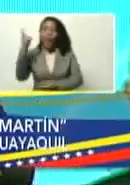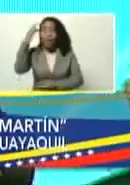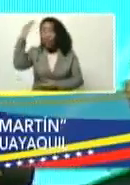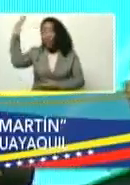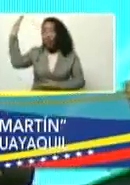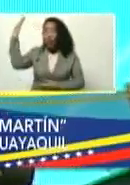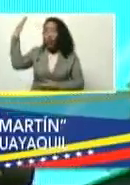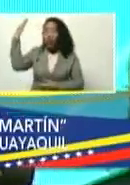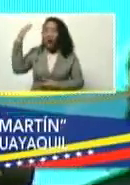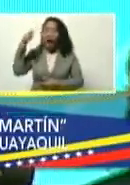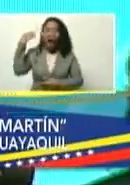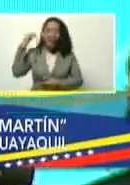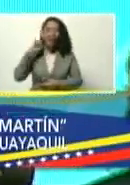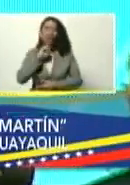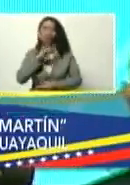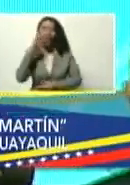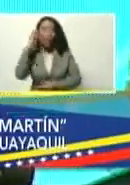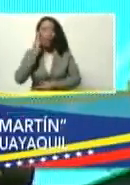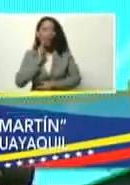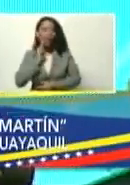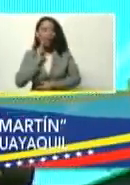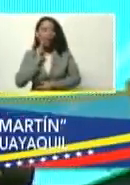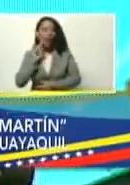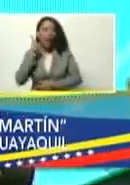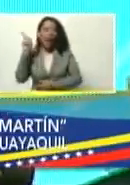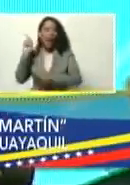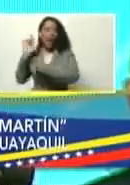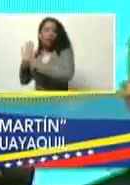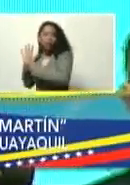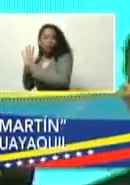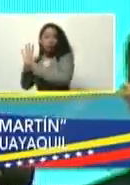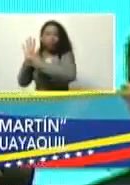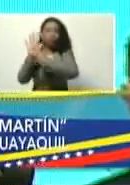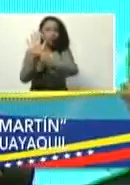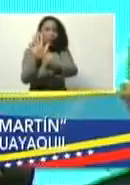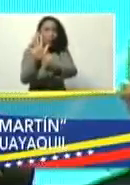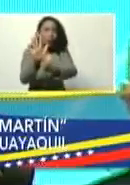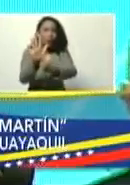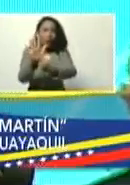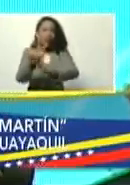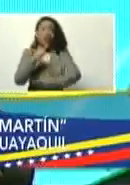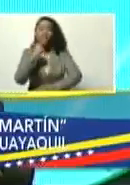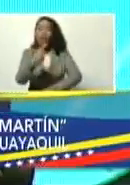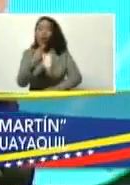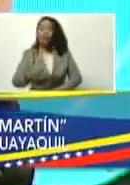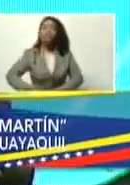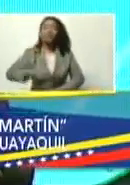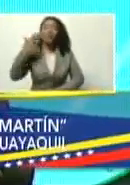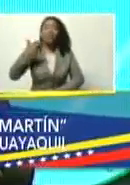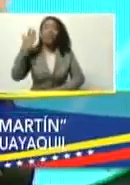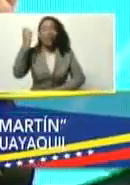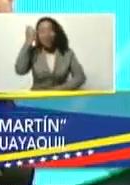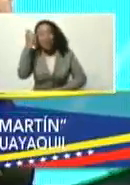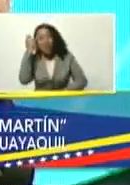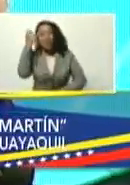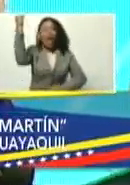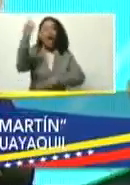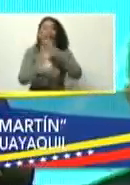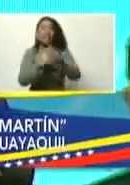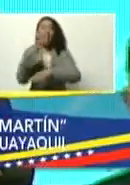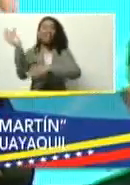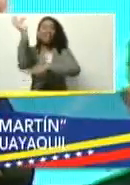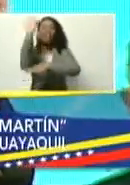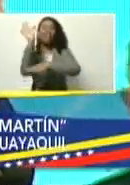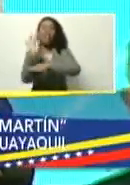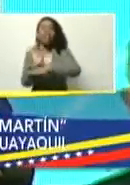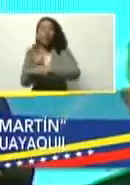Bolívar, él planteó la importancia de la creación de una federación